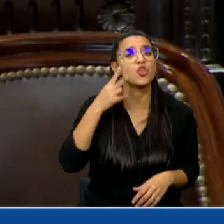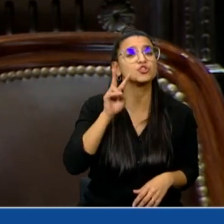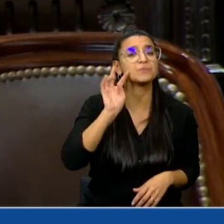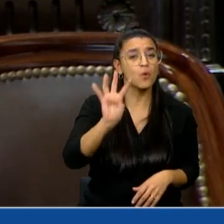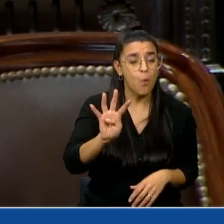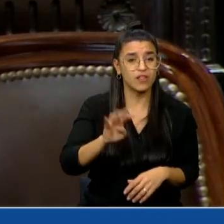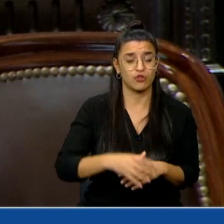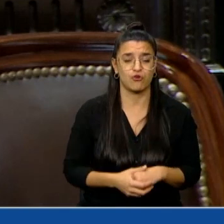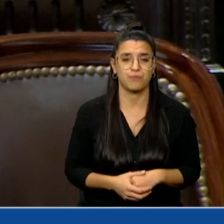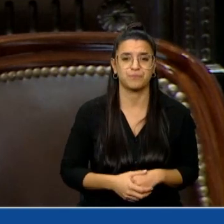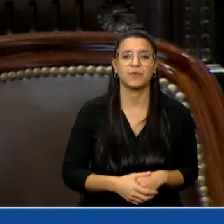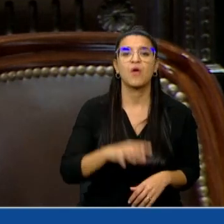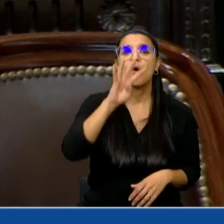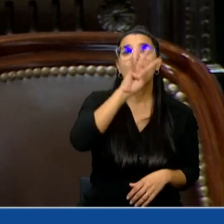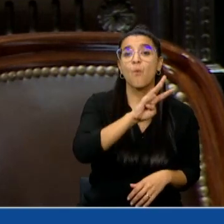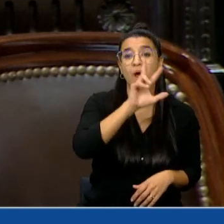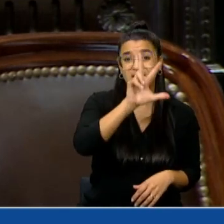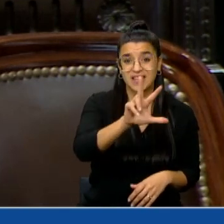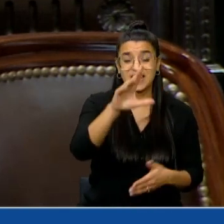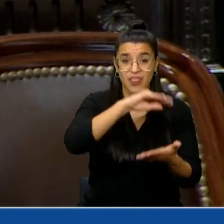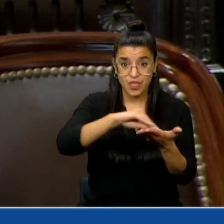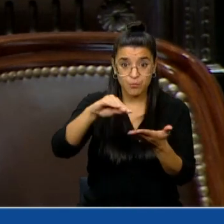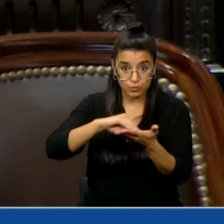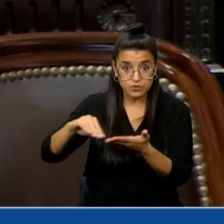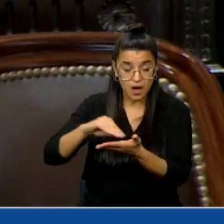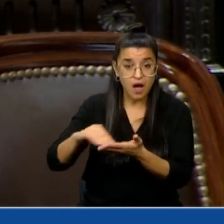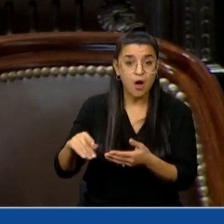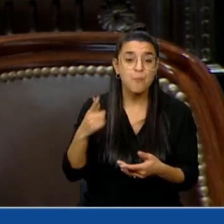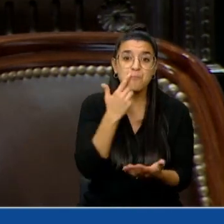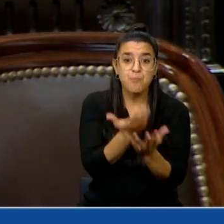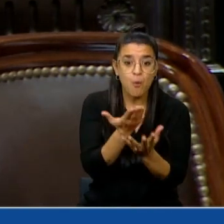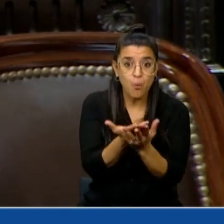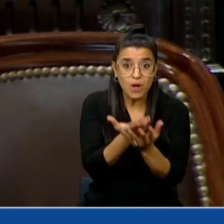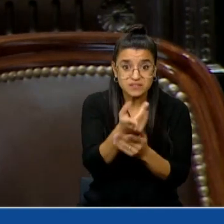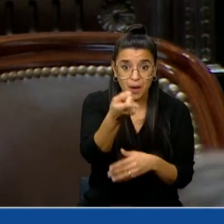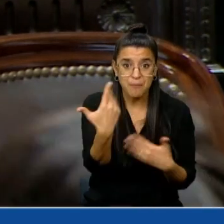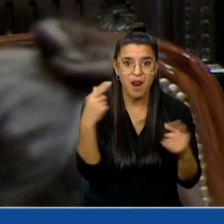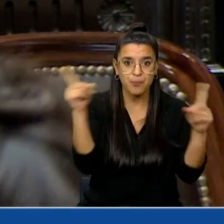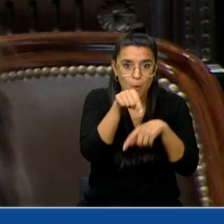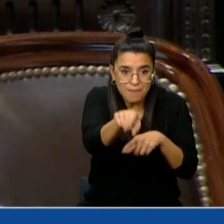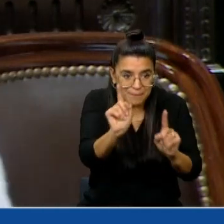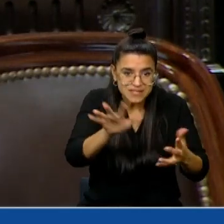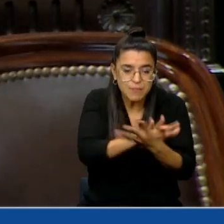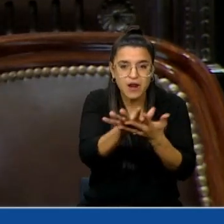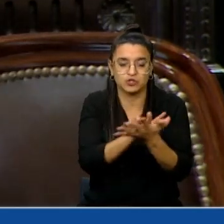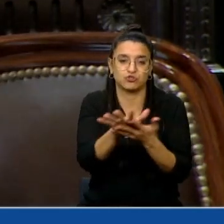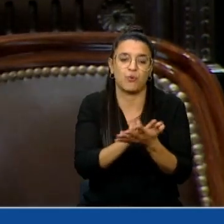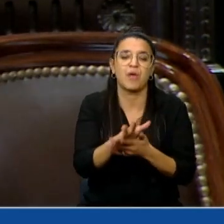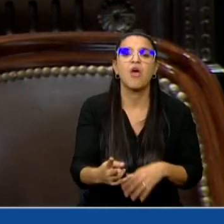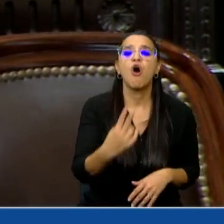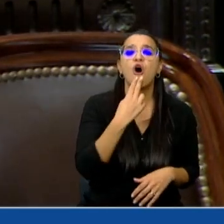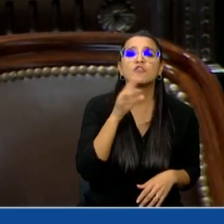2004, 43 diputados presentaron iniciativas para resolver esta problemática. De